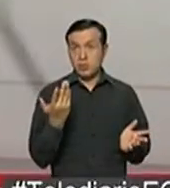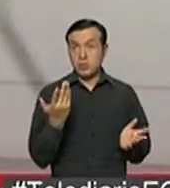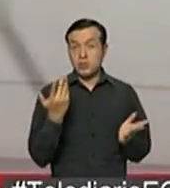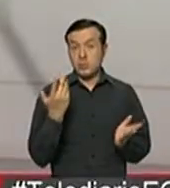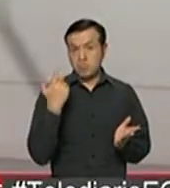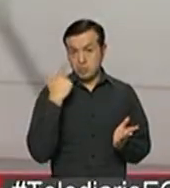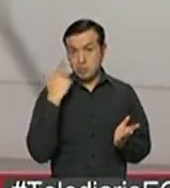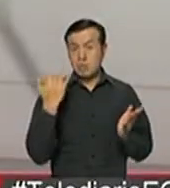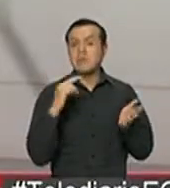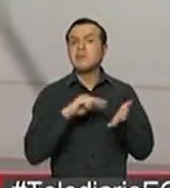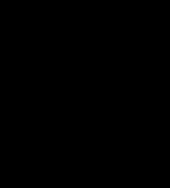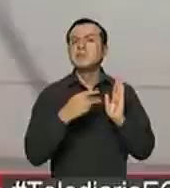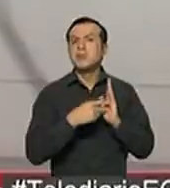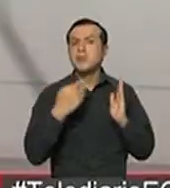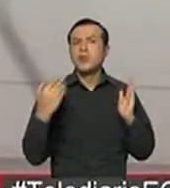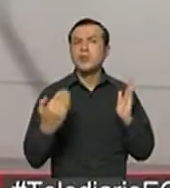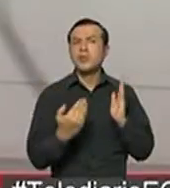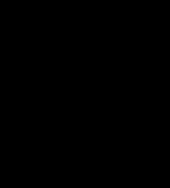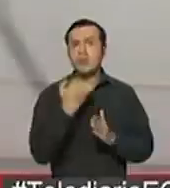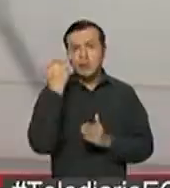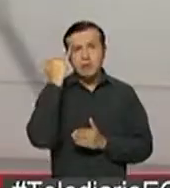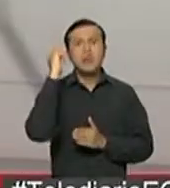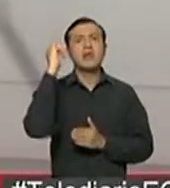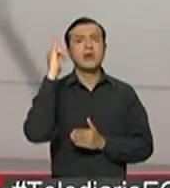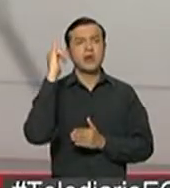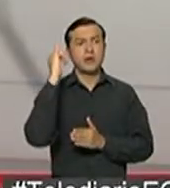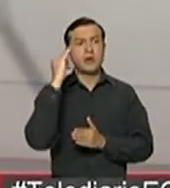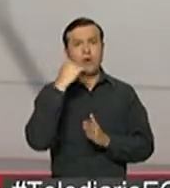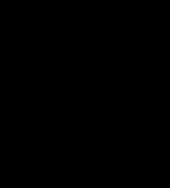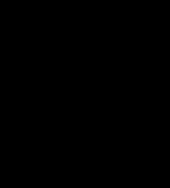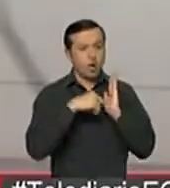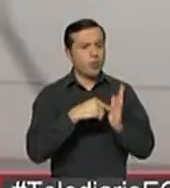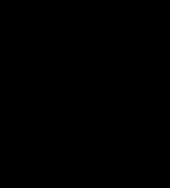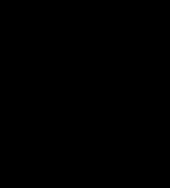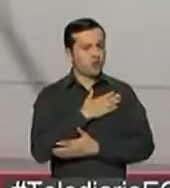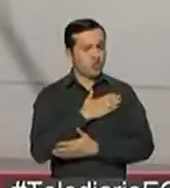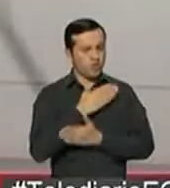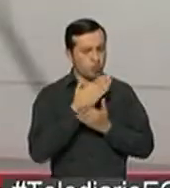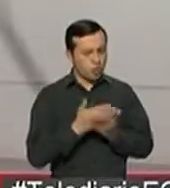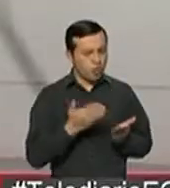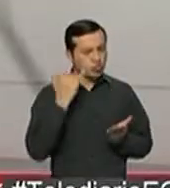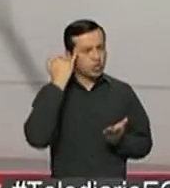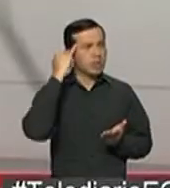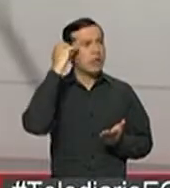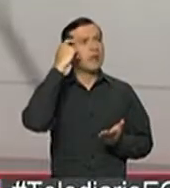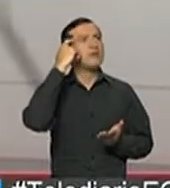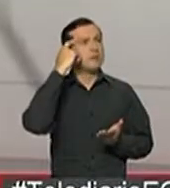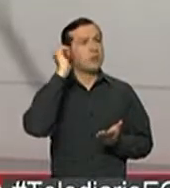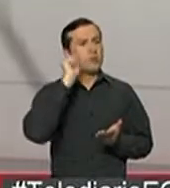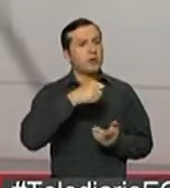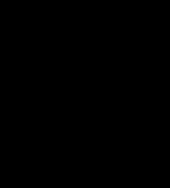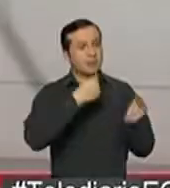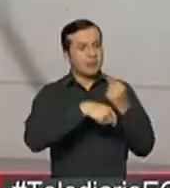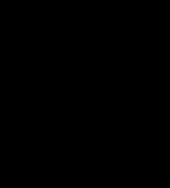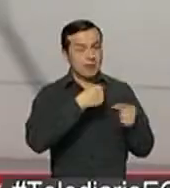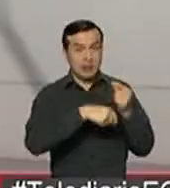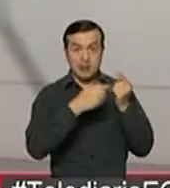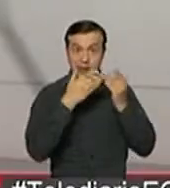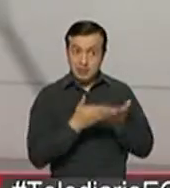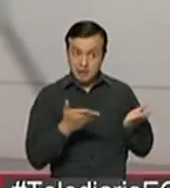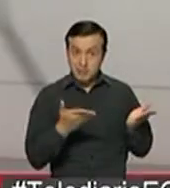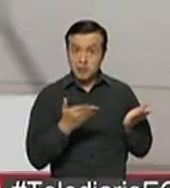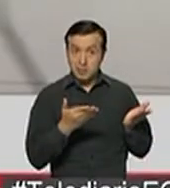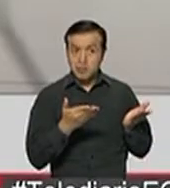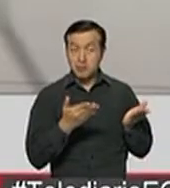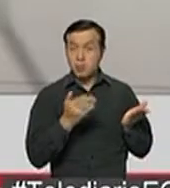qué es innovación. Innovación en el emprendimiento son invenciones comercializables. Tener esa capacidad de generar un invento que tiene